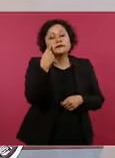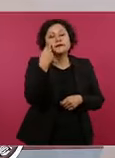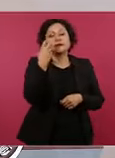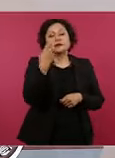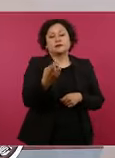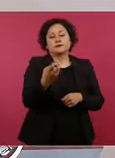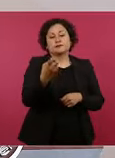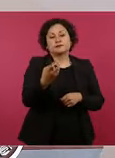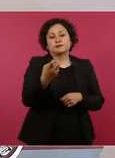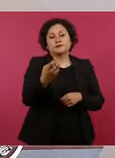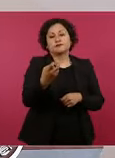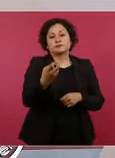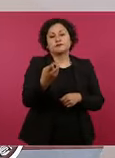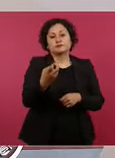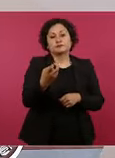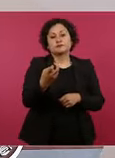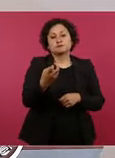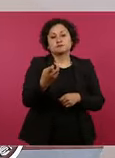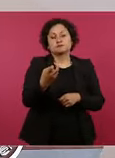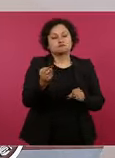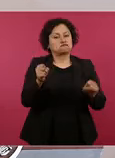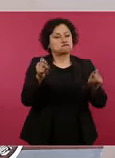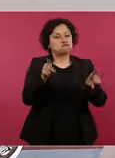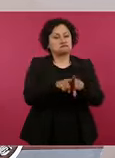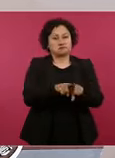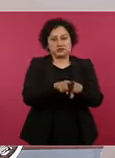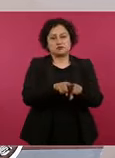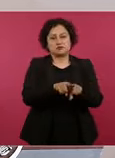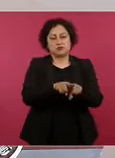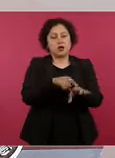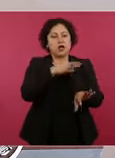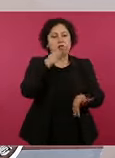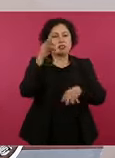comunicación con este medio,